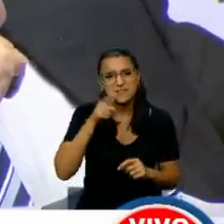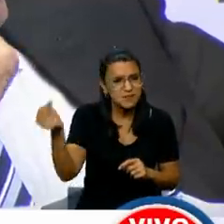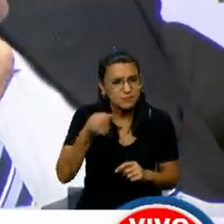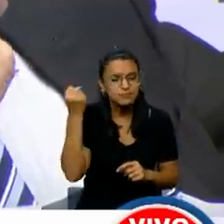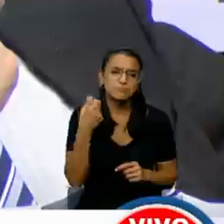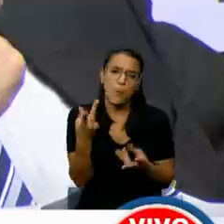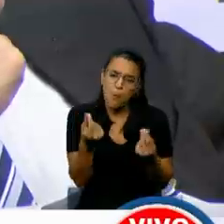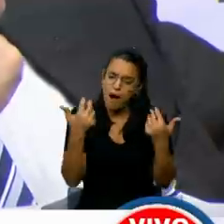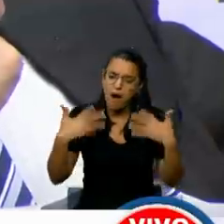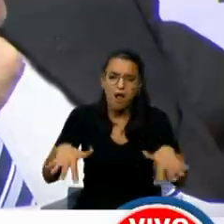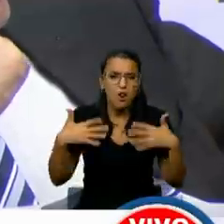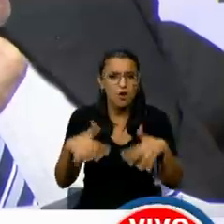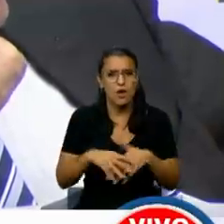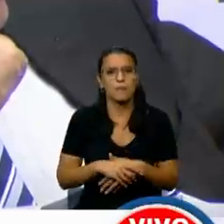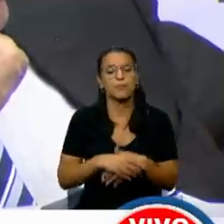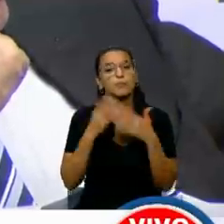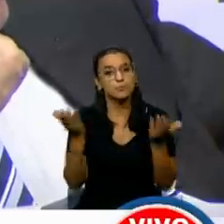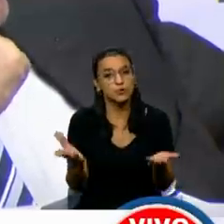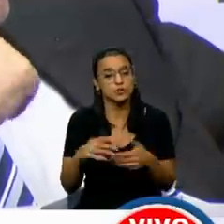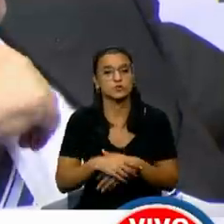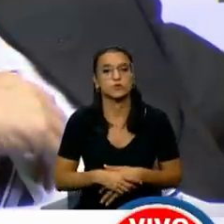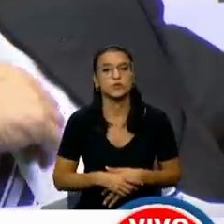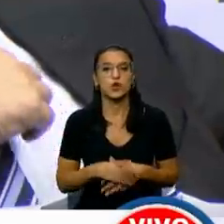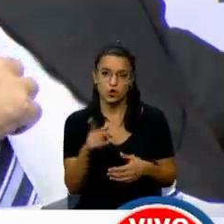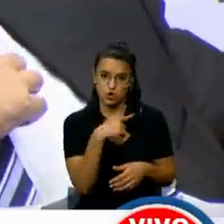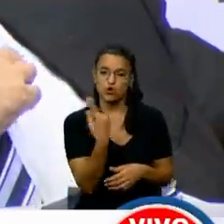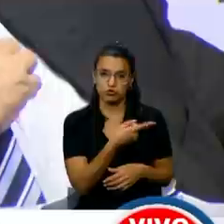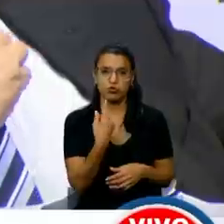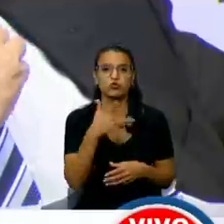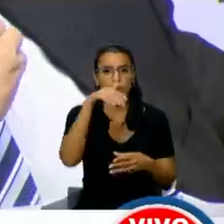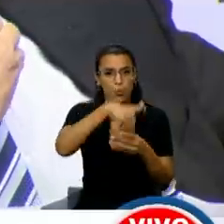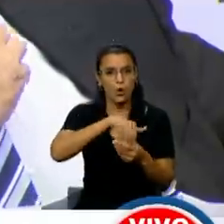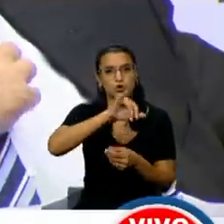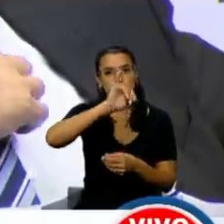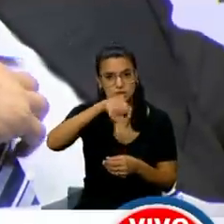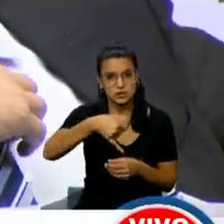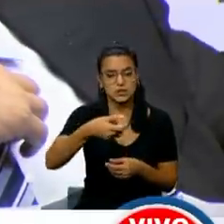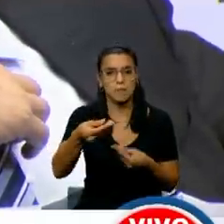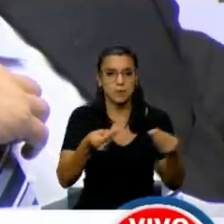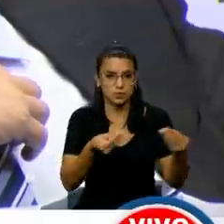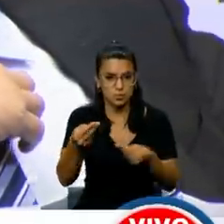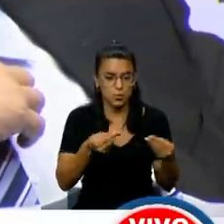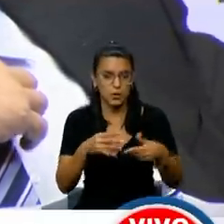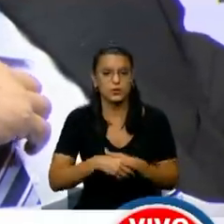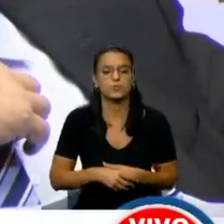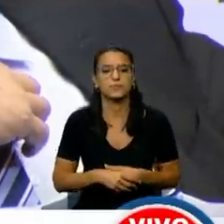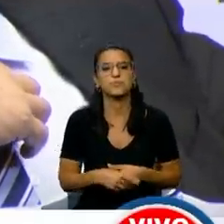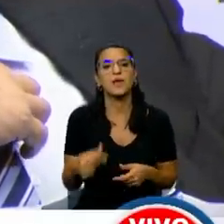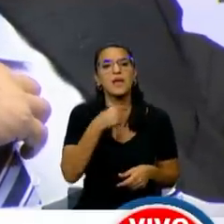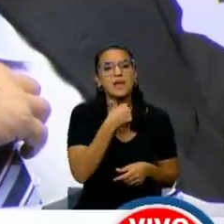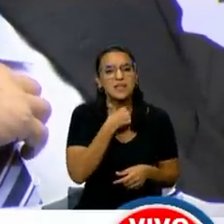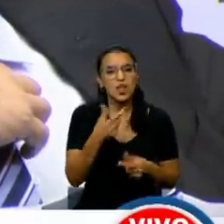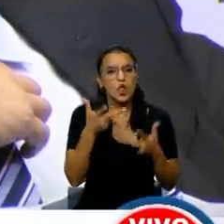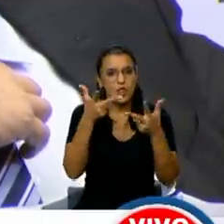y que valoramos mucho y es por esto que vamos a acompañar la aprobación del presupuesto y quiero